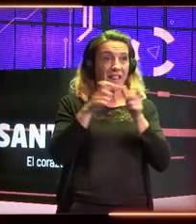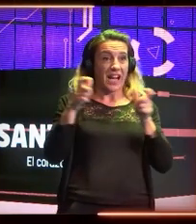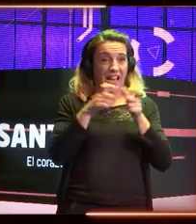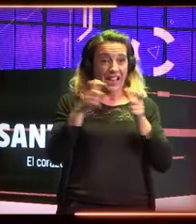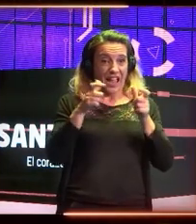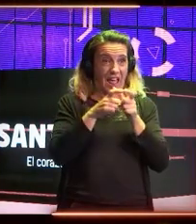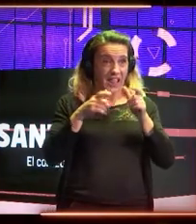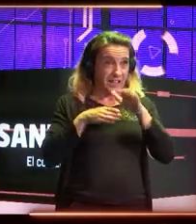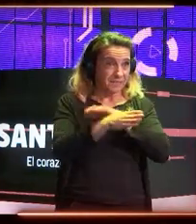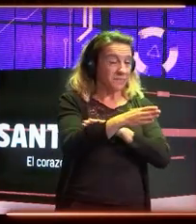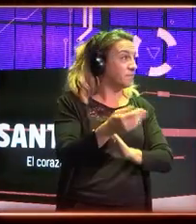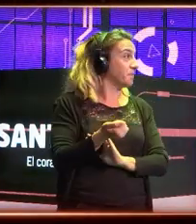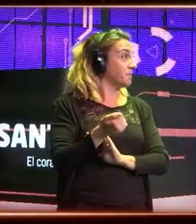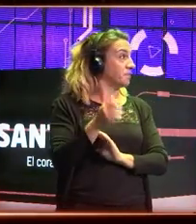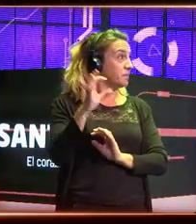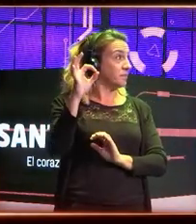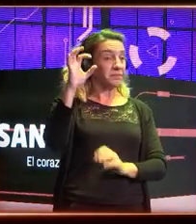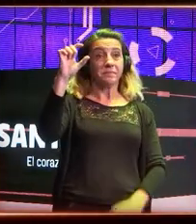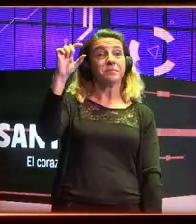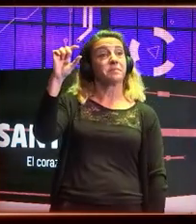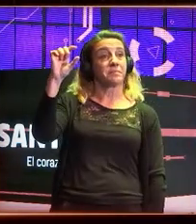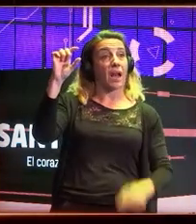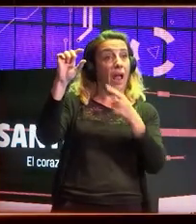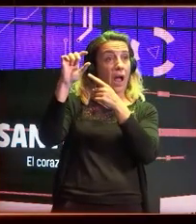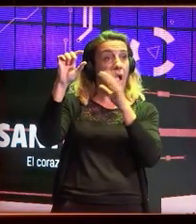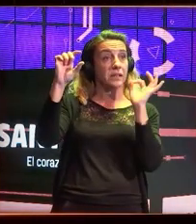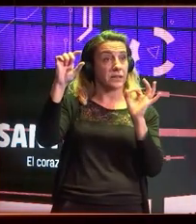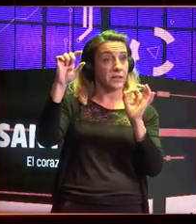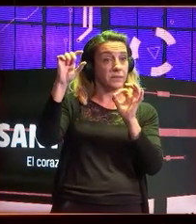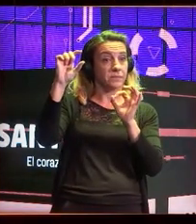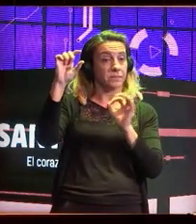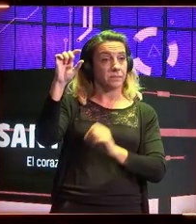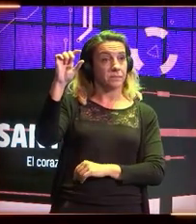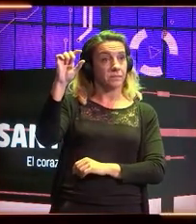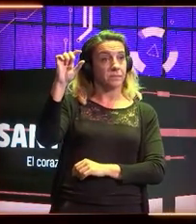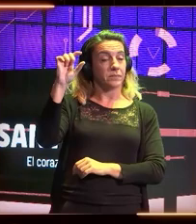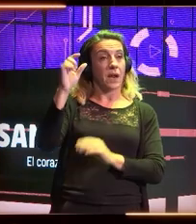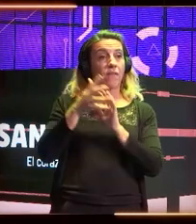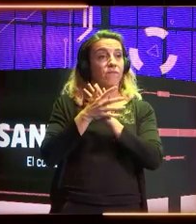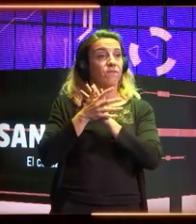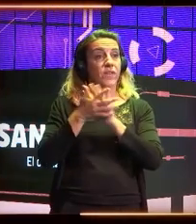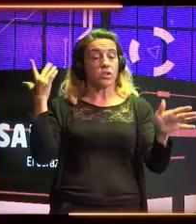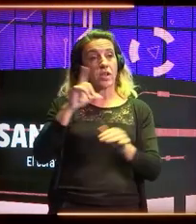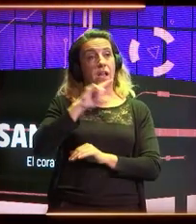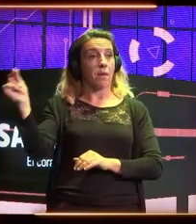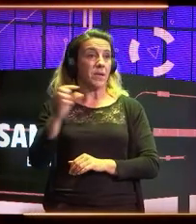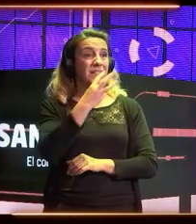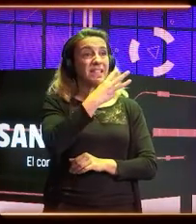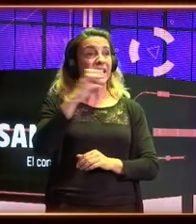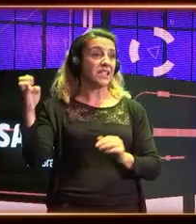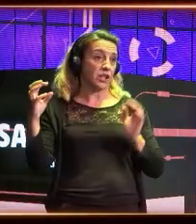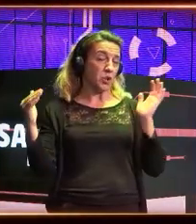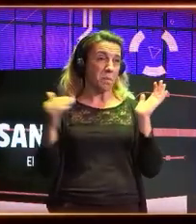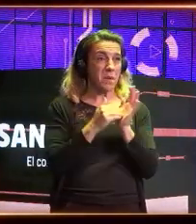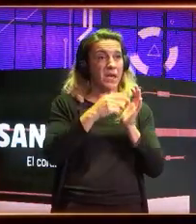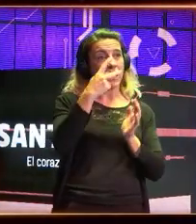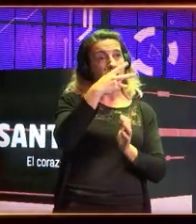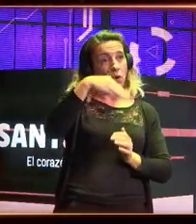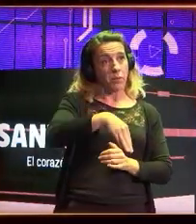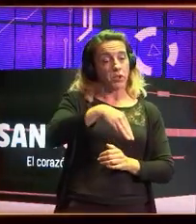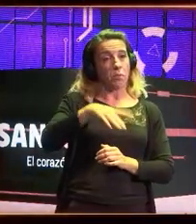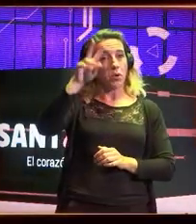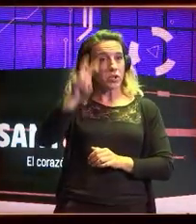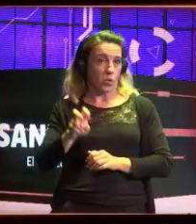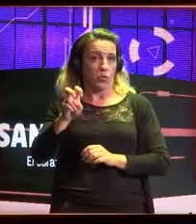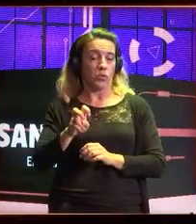embarque para el momento que la tierra es de este tamaño la velocidad cabe de 300,000 km por segundo le suena esta